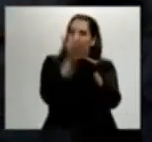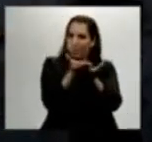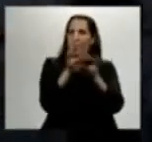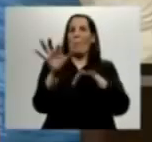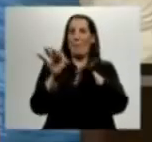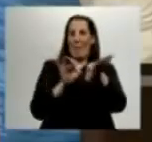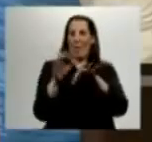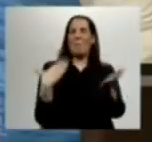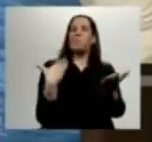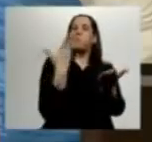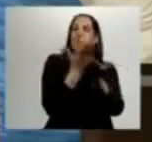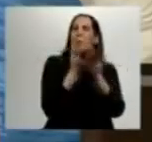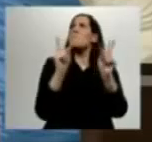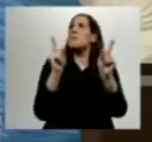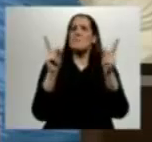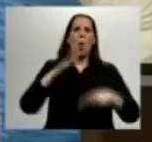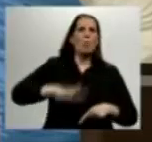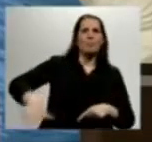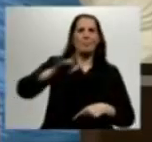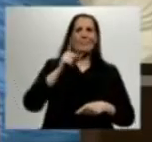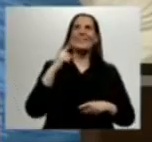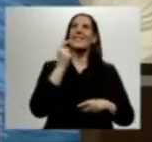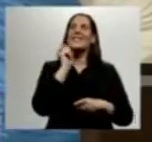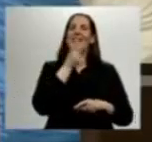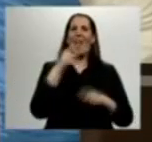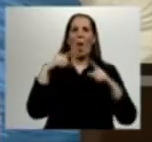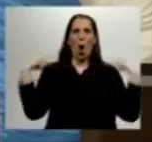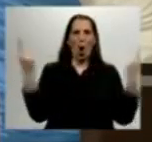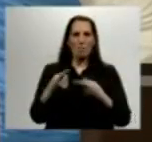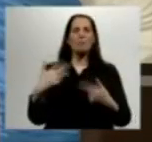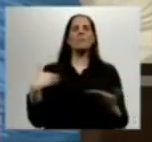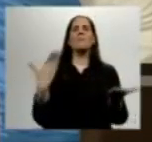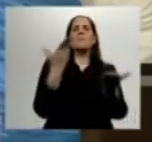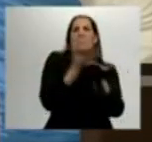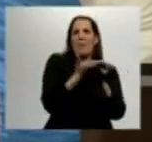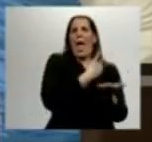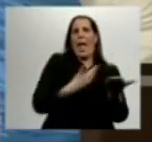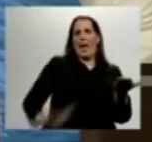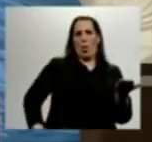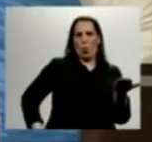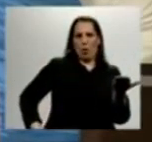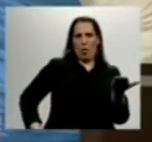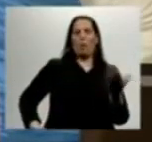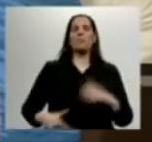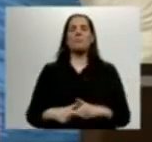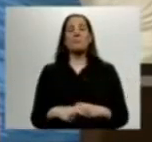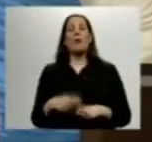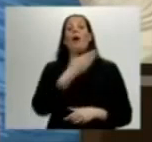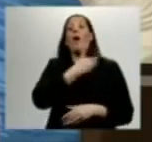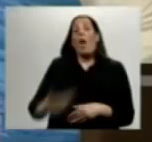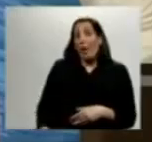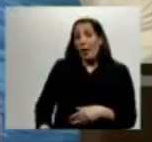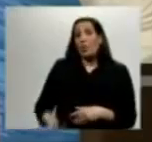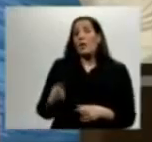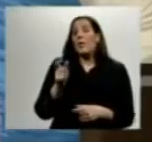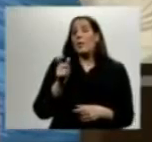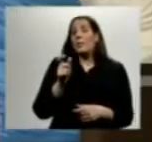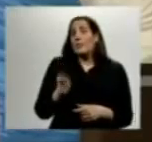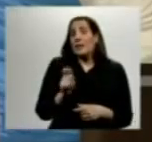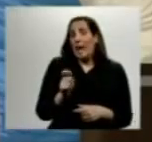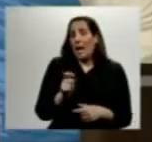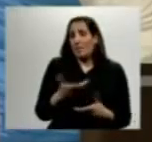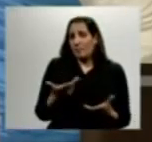este mismo salón al Poder Ejecutivo. Obviamente, el Poder Ejecutivo, como ustedes saben, es colegislador